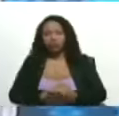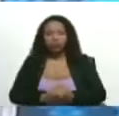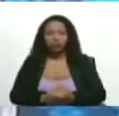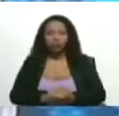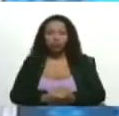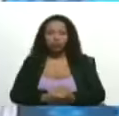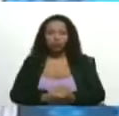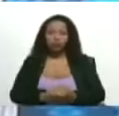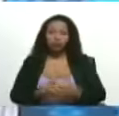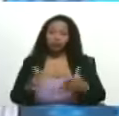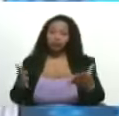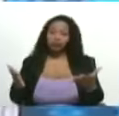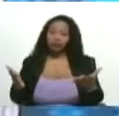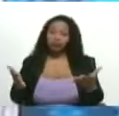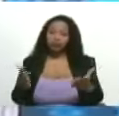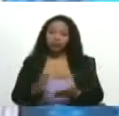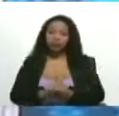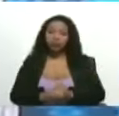Así que